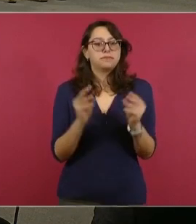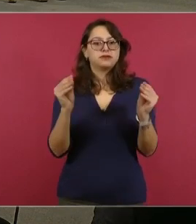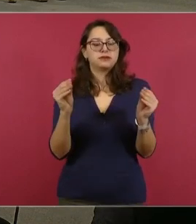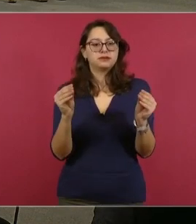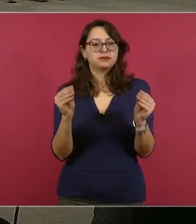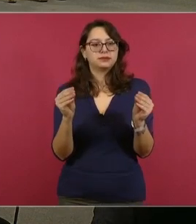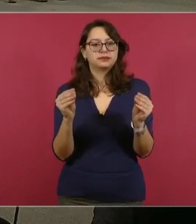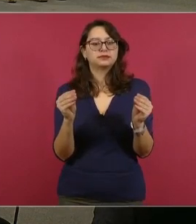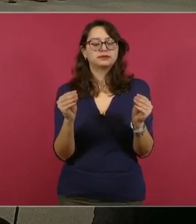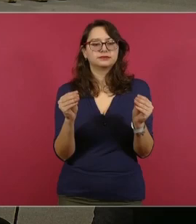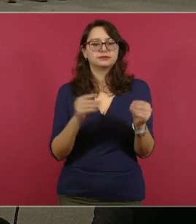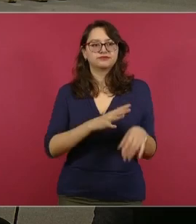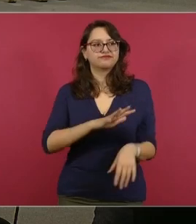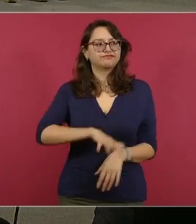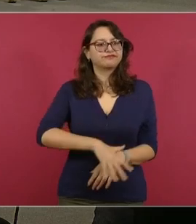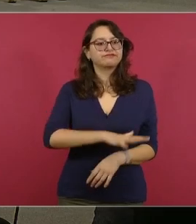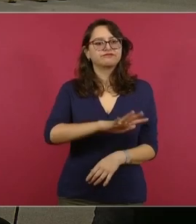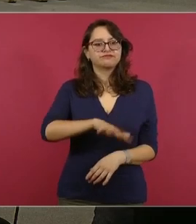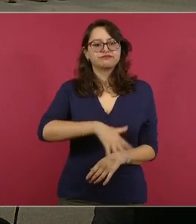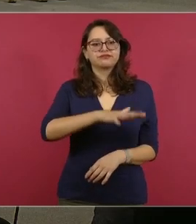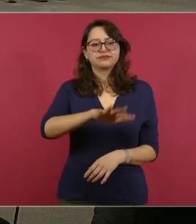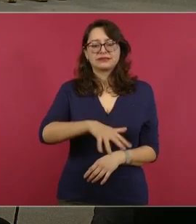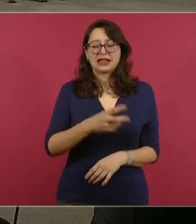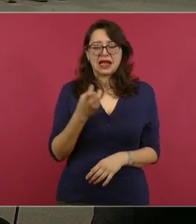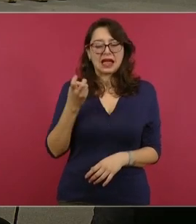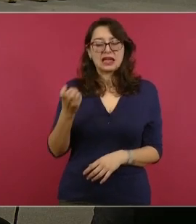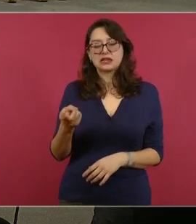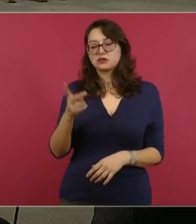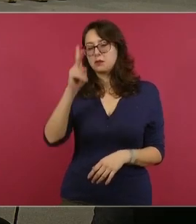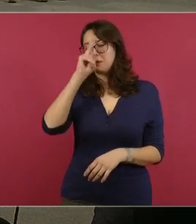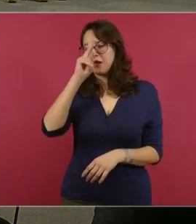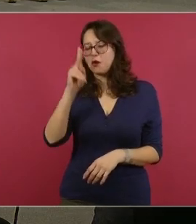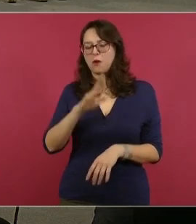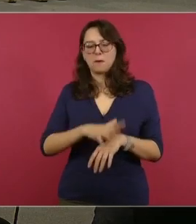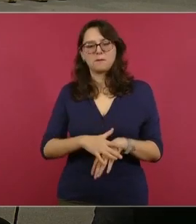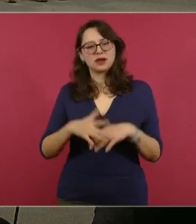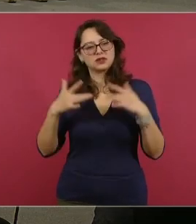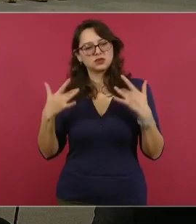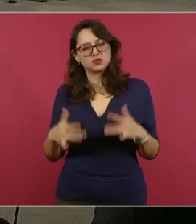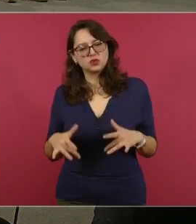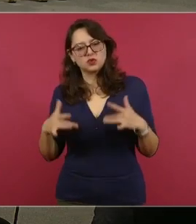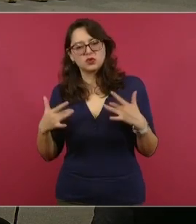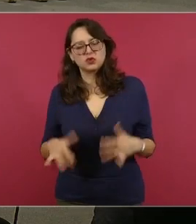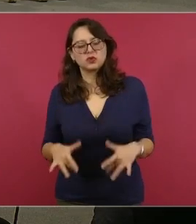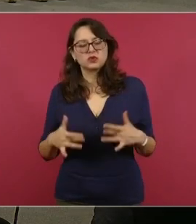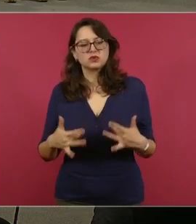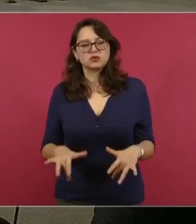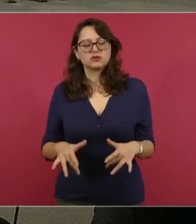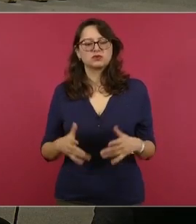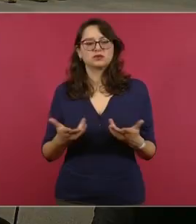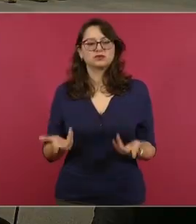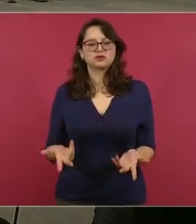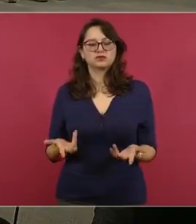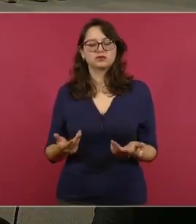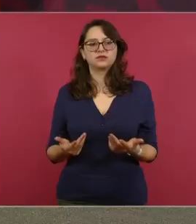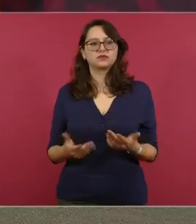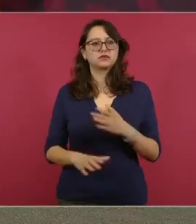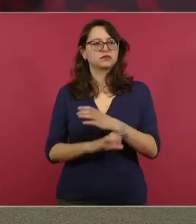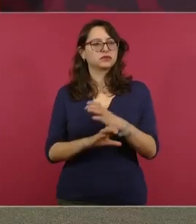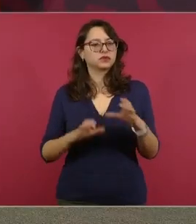desaparecidas. Eso es lo que más nos duele, los seres humanos, porque lo